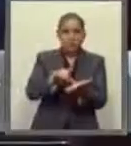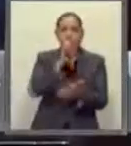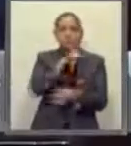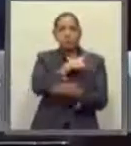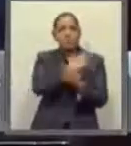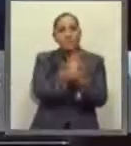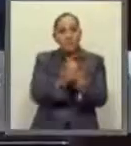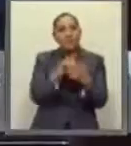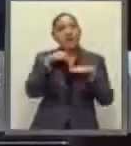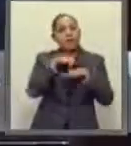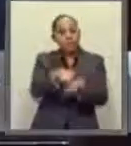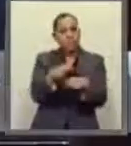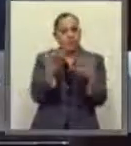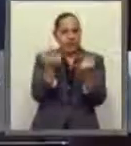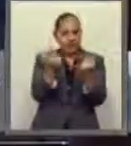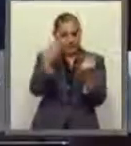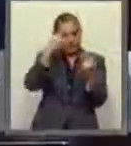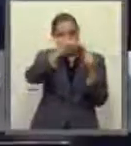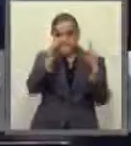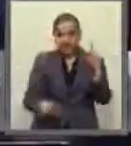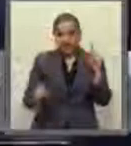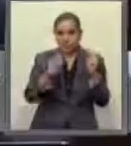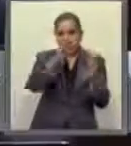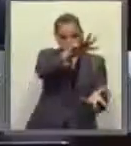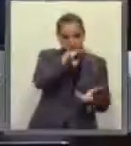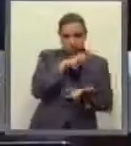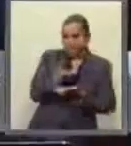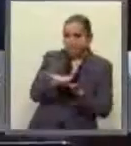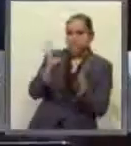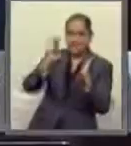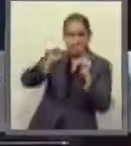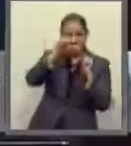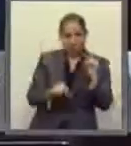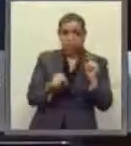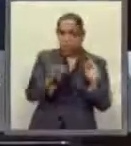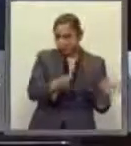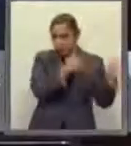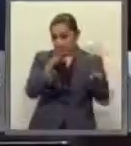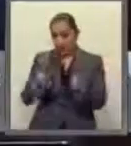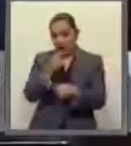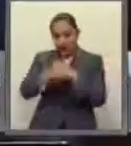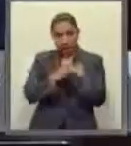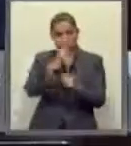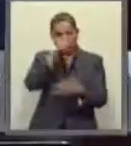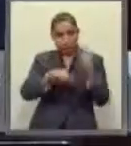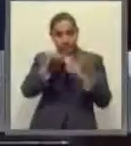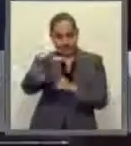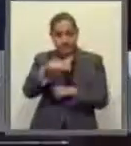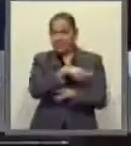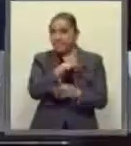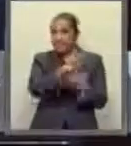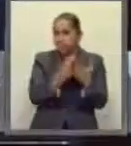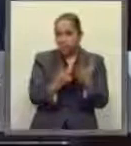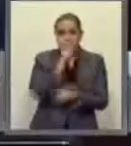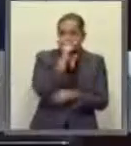de adquisición de leche nacional pero para este ejercicio fiscal 2016 ese mismo programa tiene